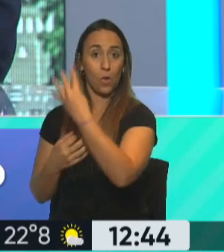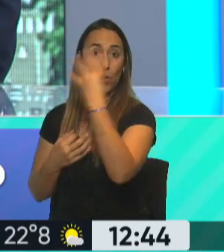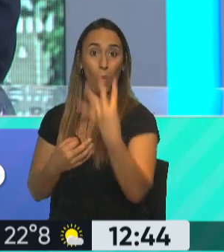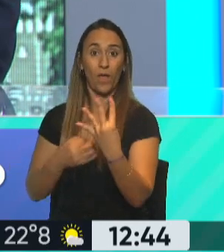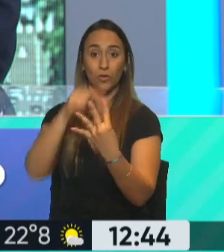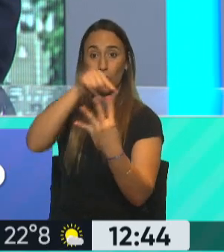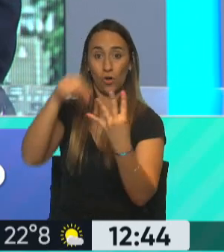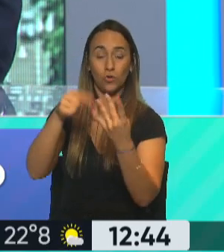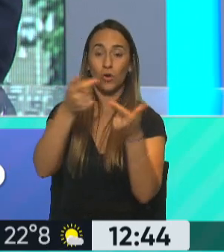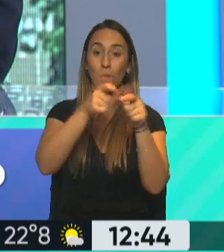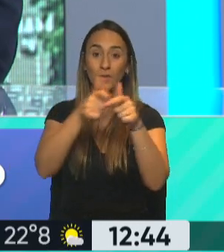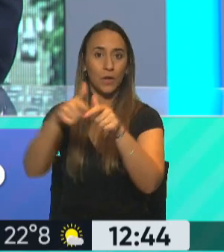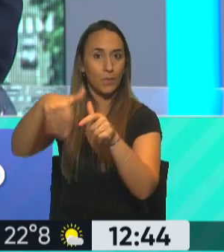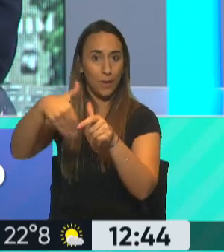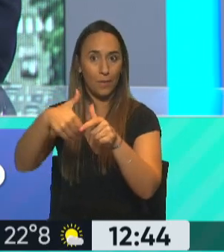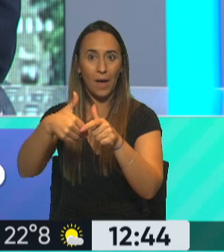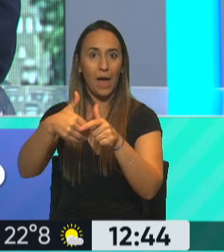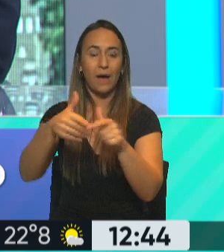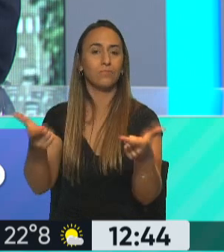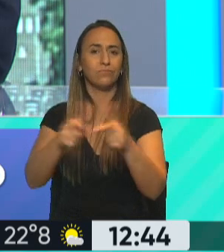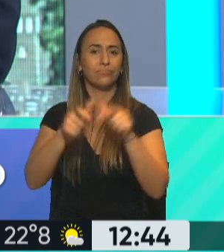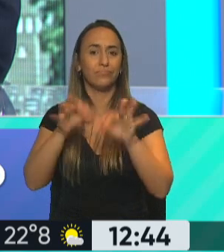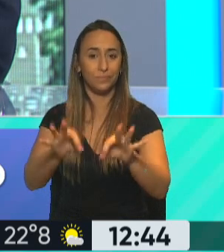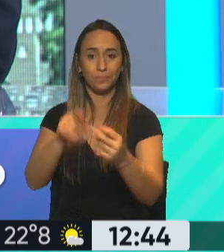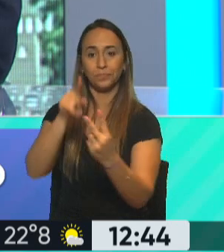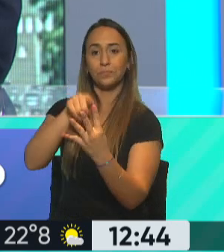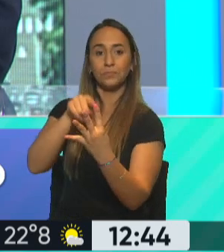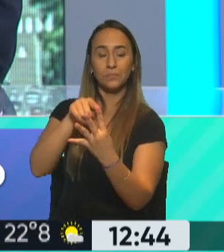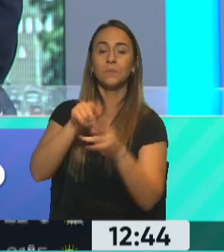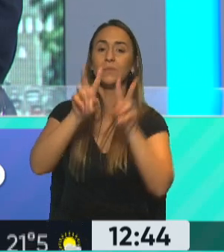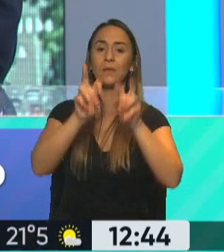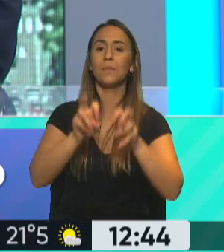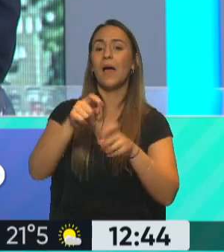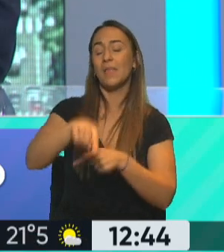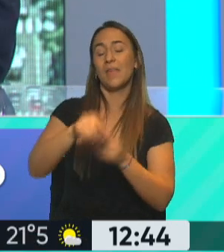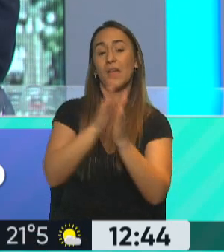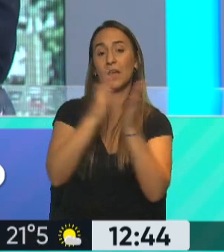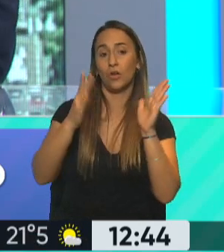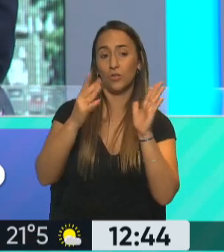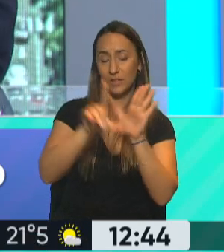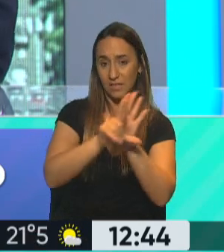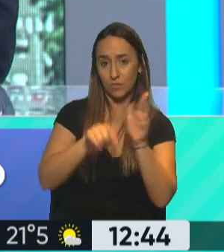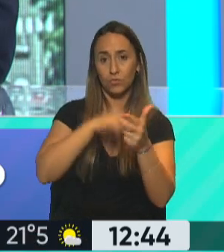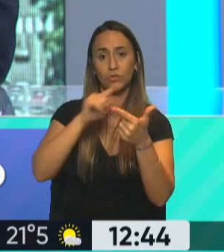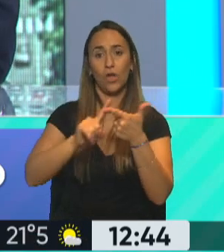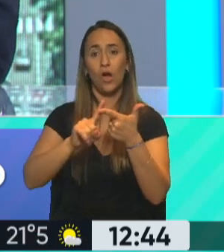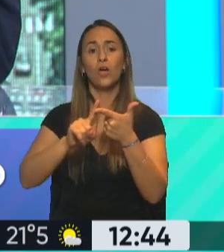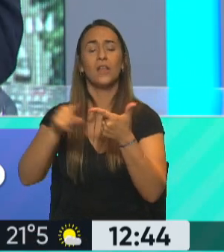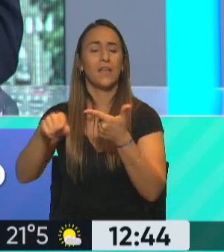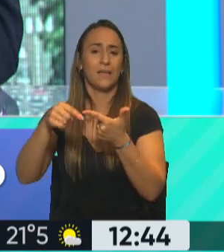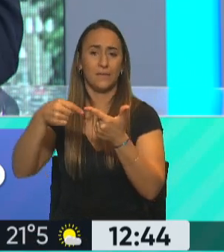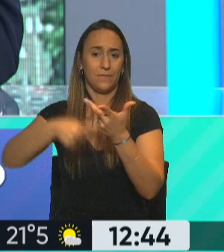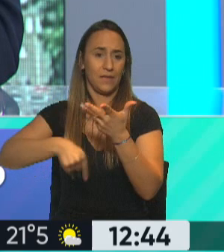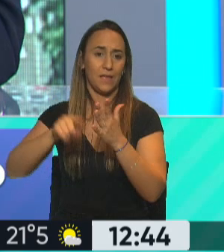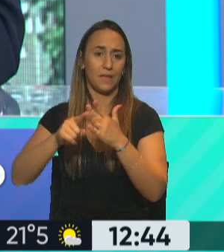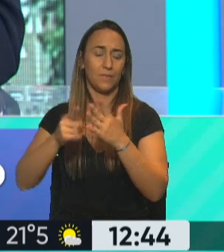por estas horas, que es Asuntos Constitucionales, Legislación General, Presupuesto como cabecera de todas